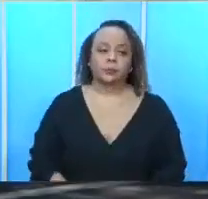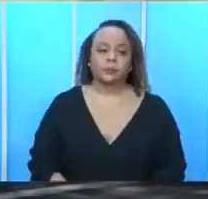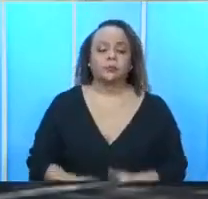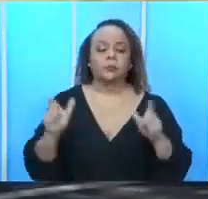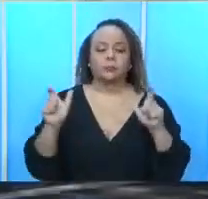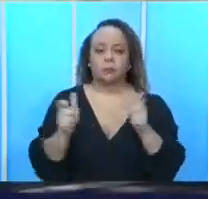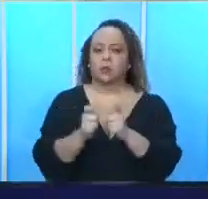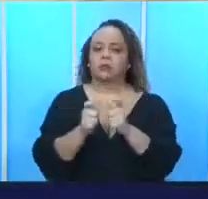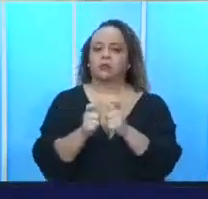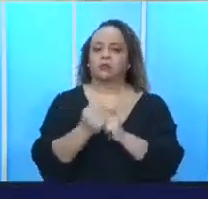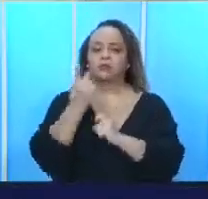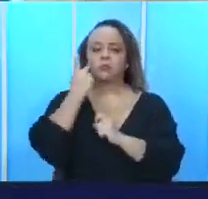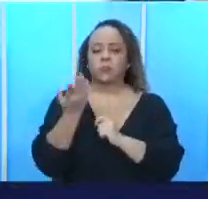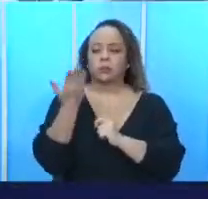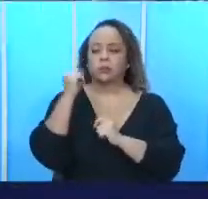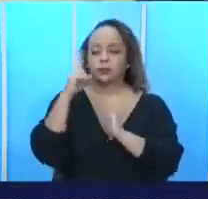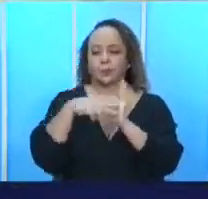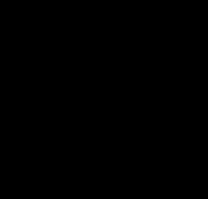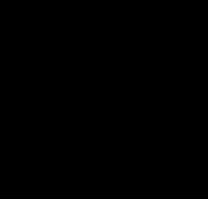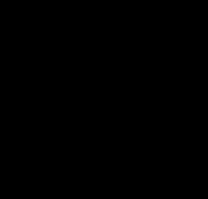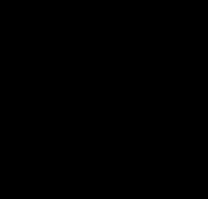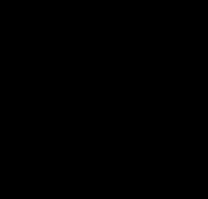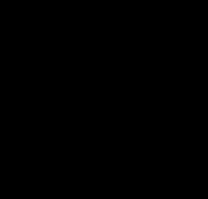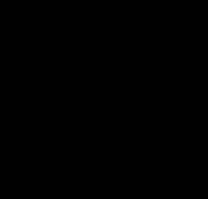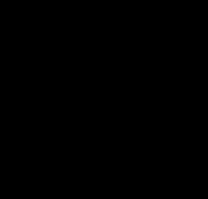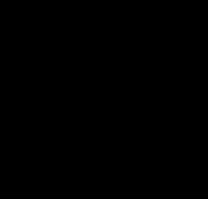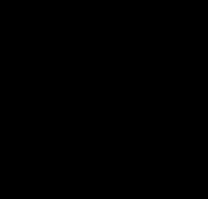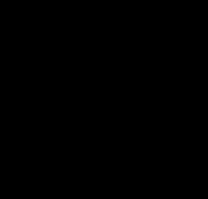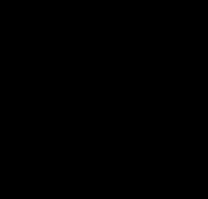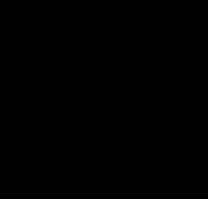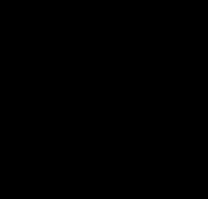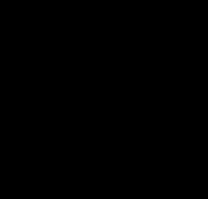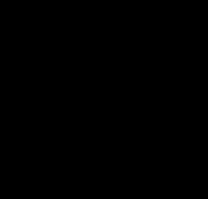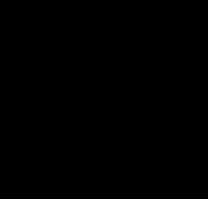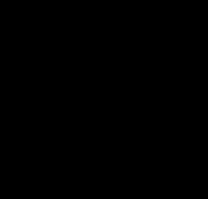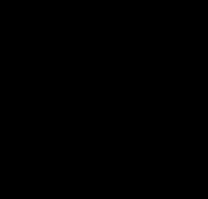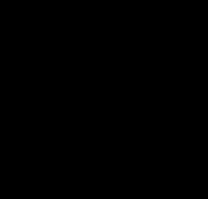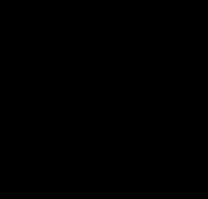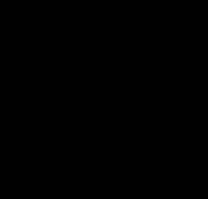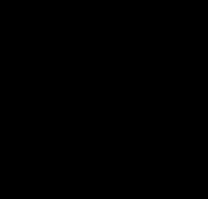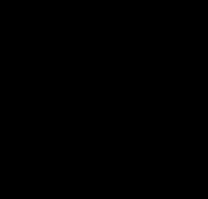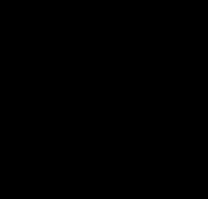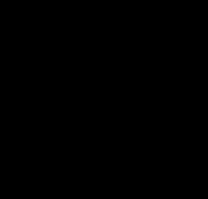sea menor a la que vimos en el 2023. Ustedes continúan con más en esta edición de Telediario.